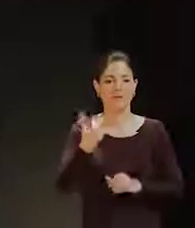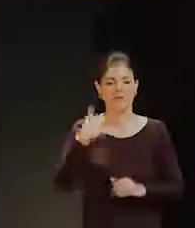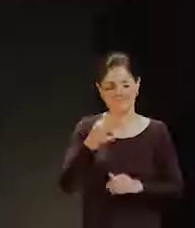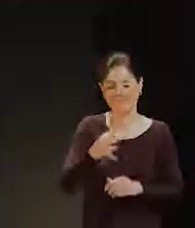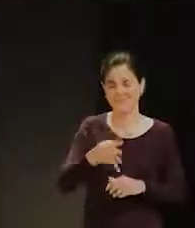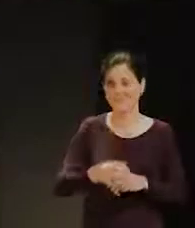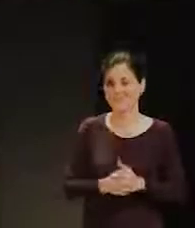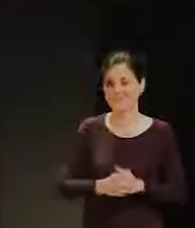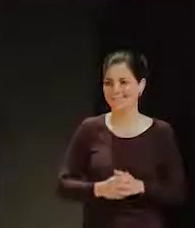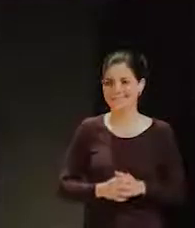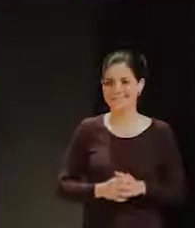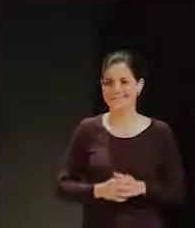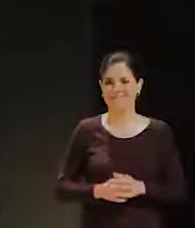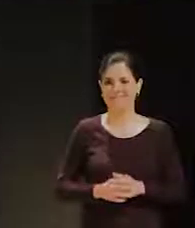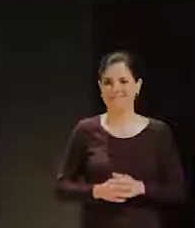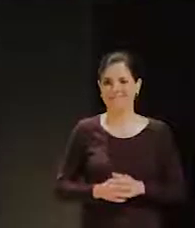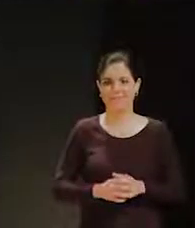honra.